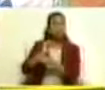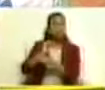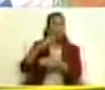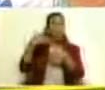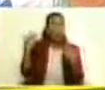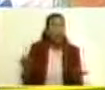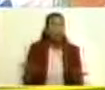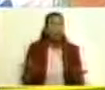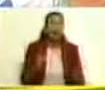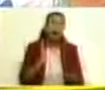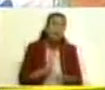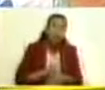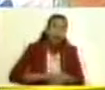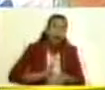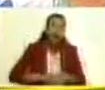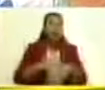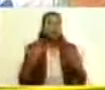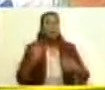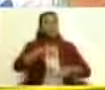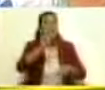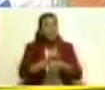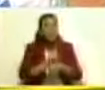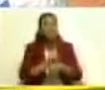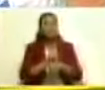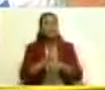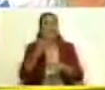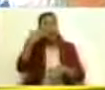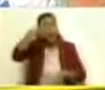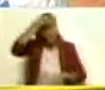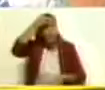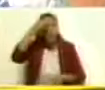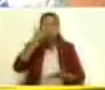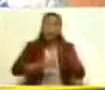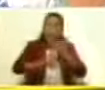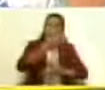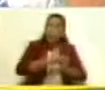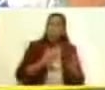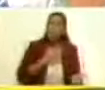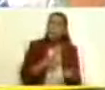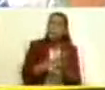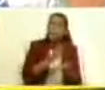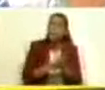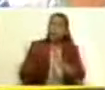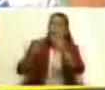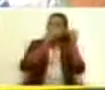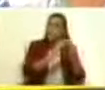procesales, apelando al principio de entendimiento y la convivencia pacífica.